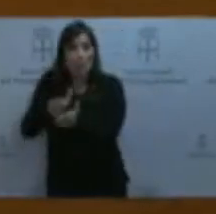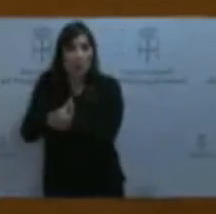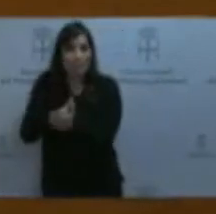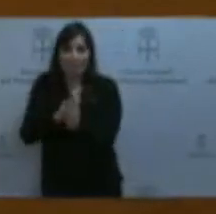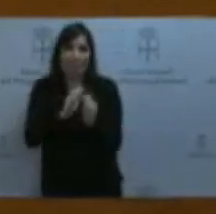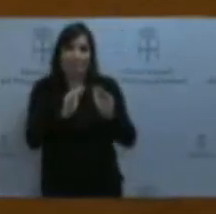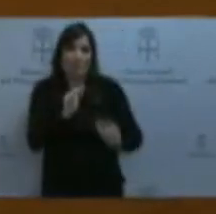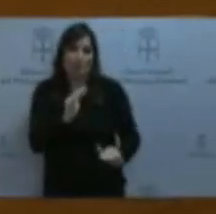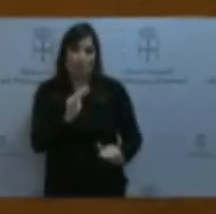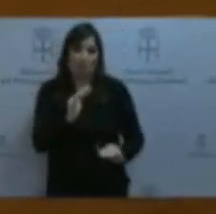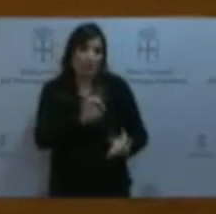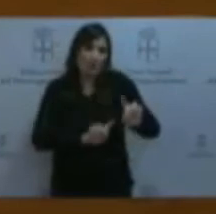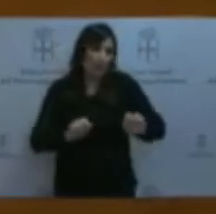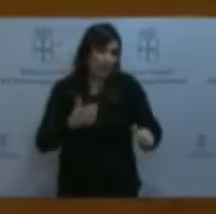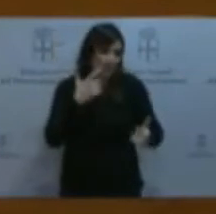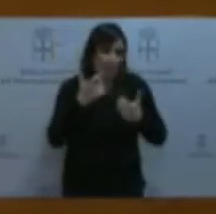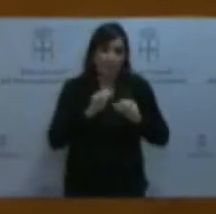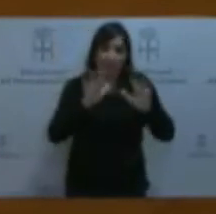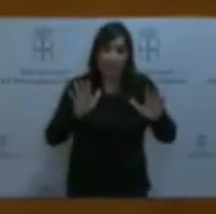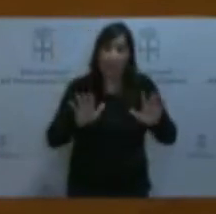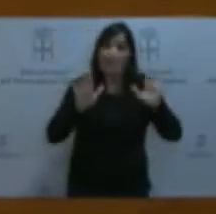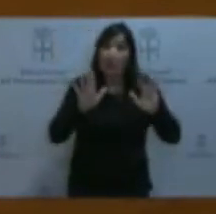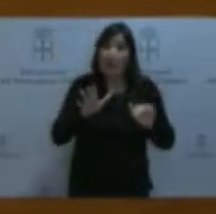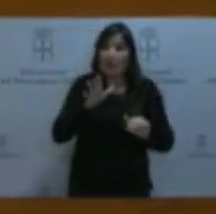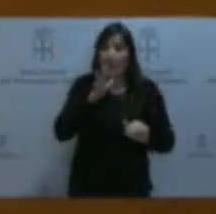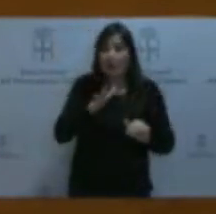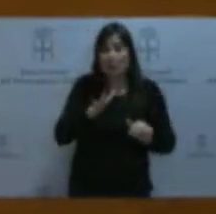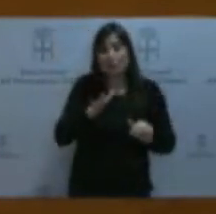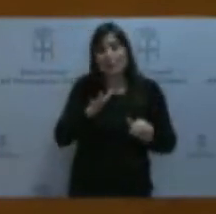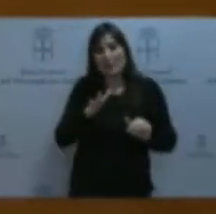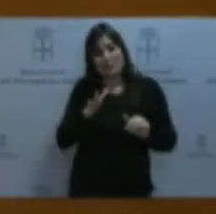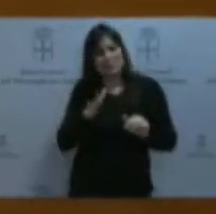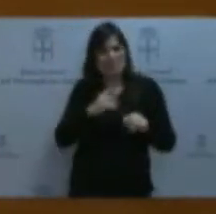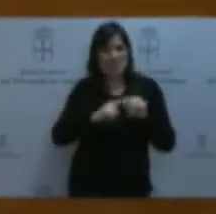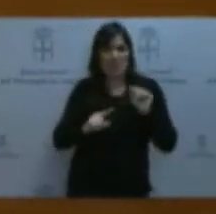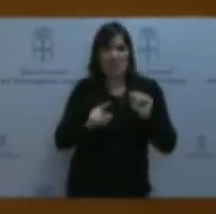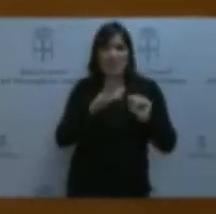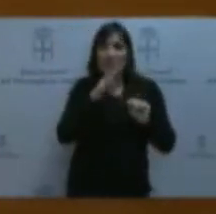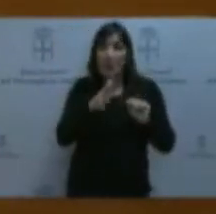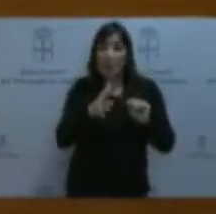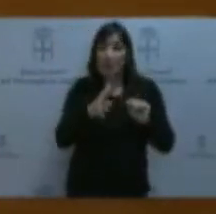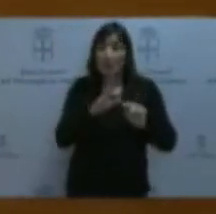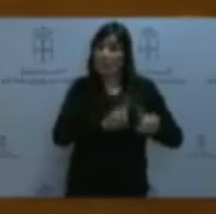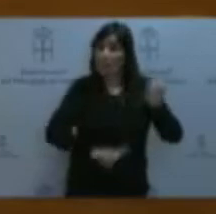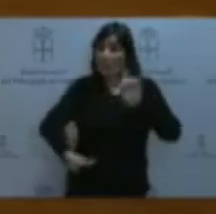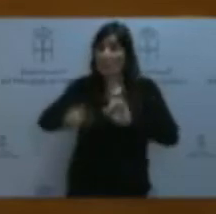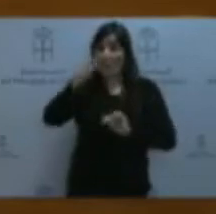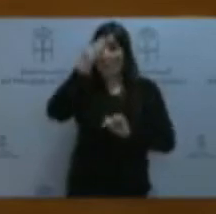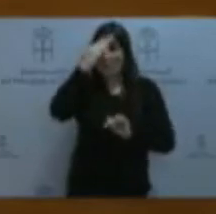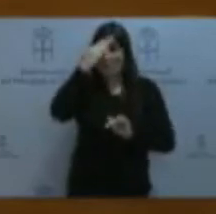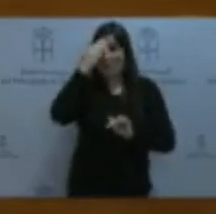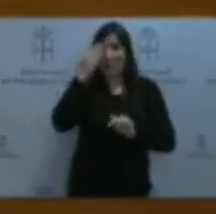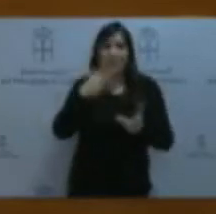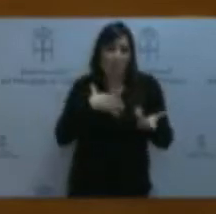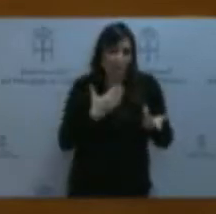a tener diferencias, porque uno de los principales inconvenientes, incluso cuando hay buena intención, es que se siga aludiendo a que las